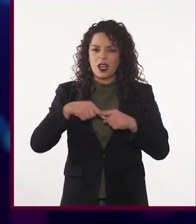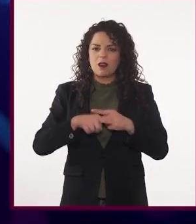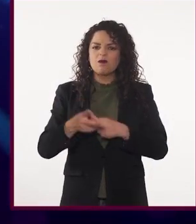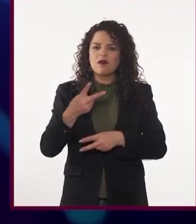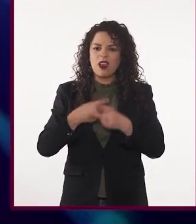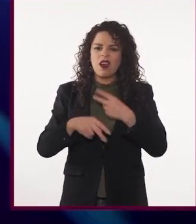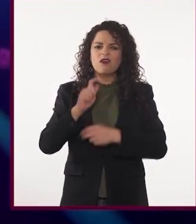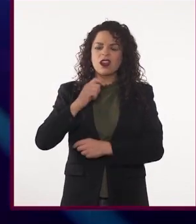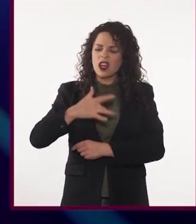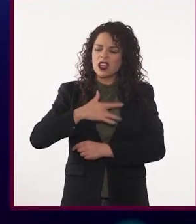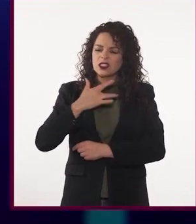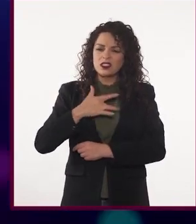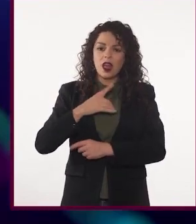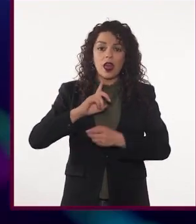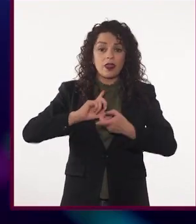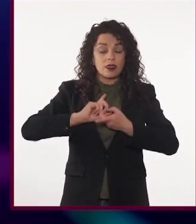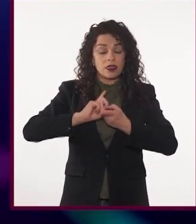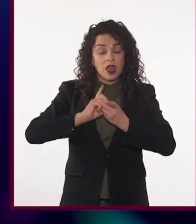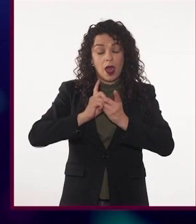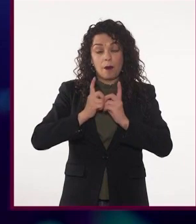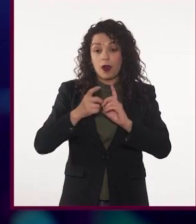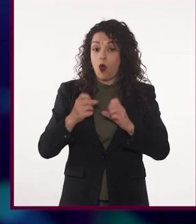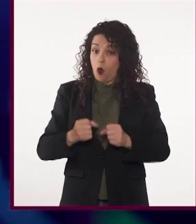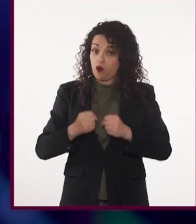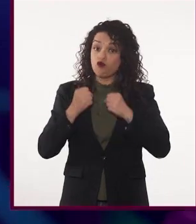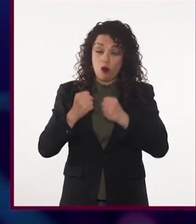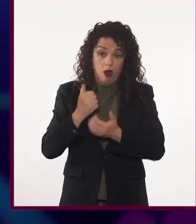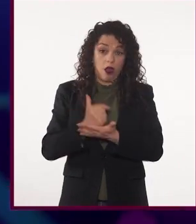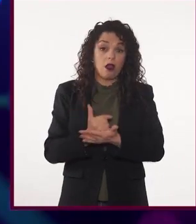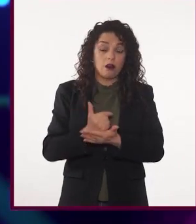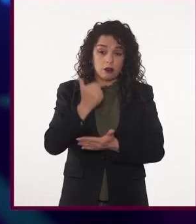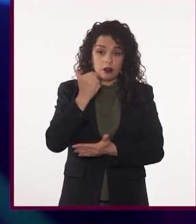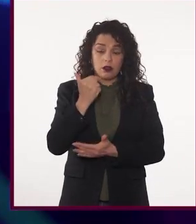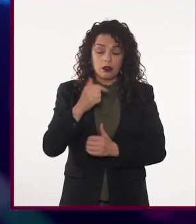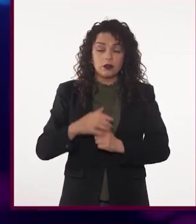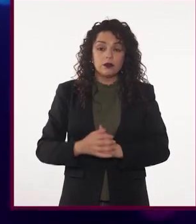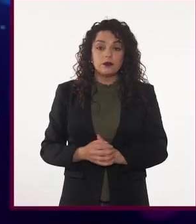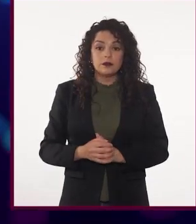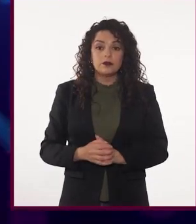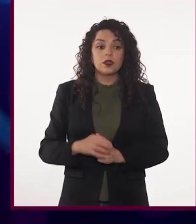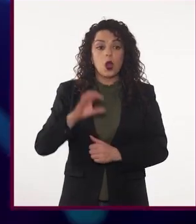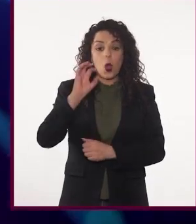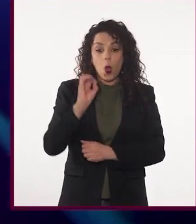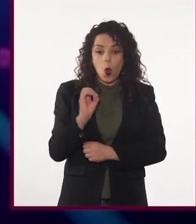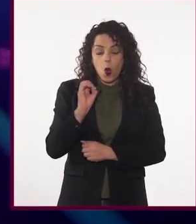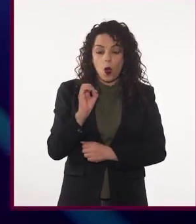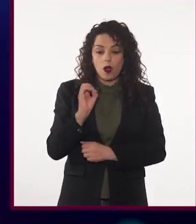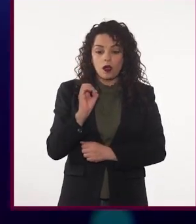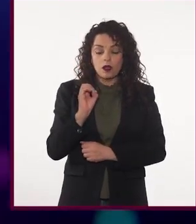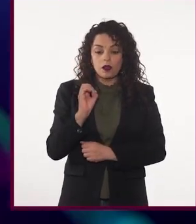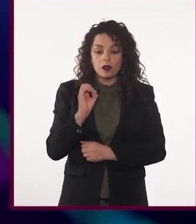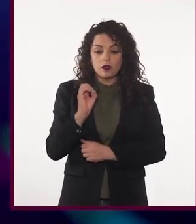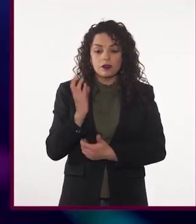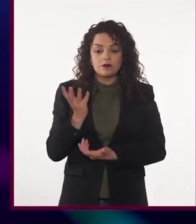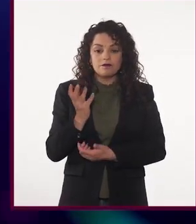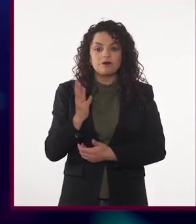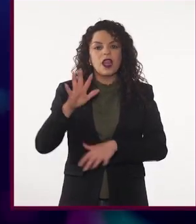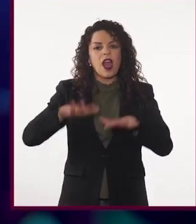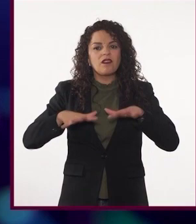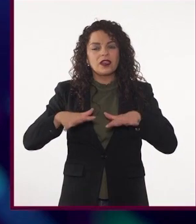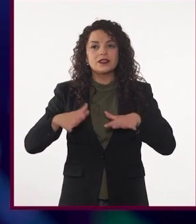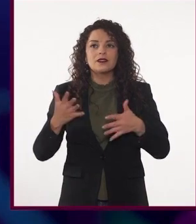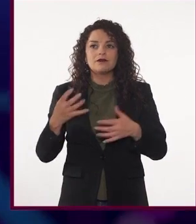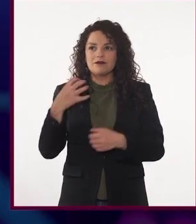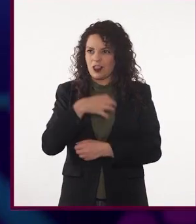tener depresiones muy severas o tener ambivalencia en sus estados de ánimo, a veces